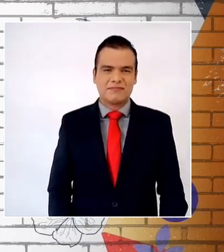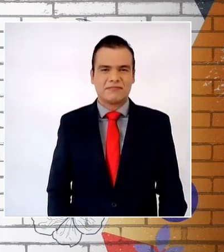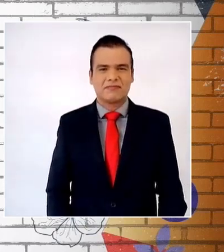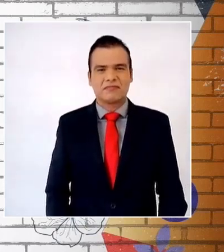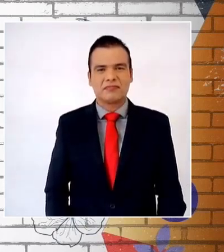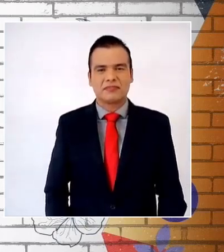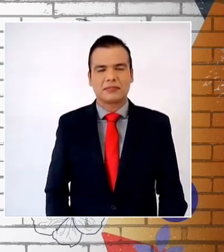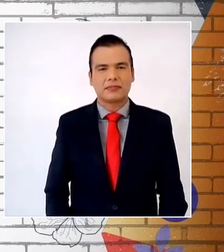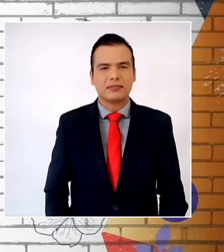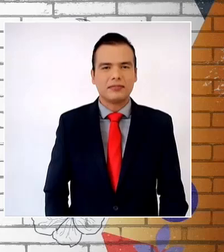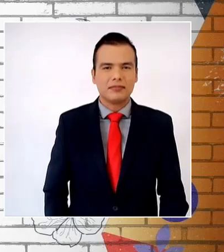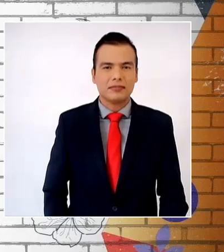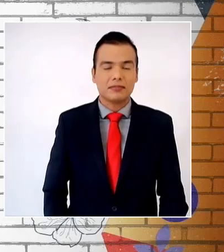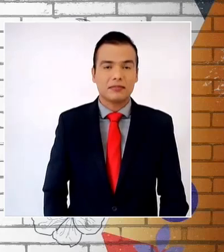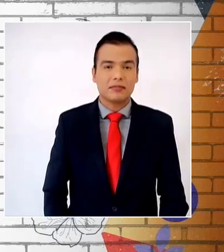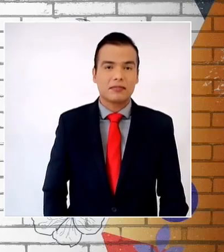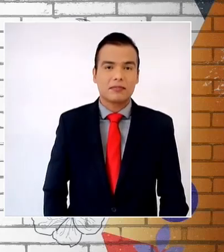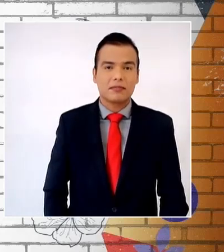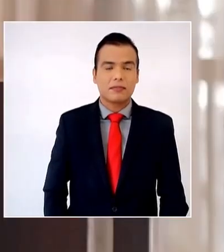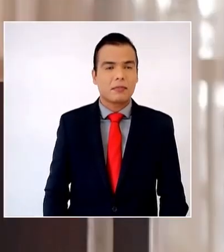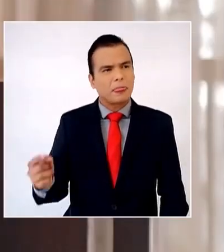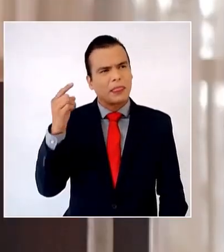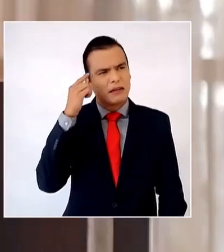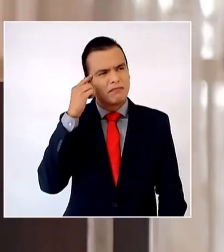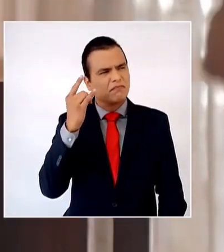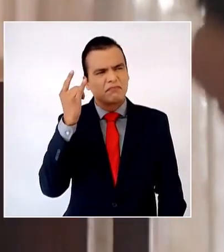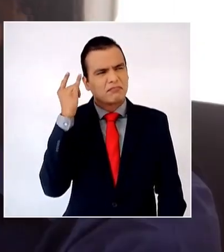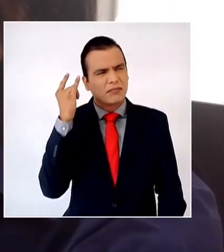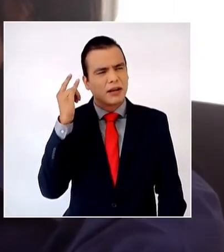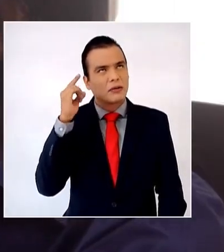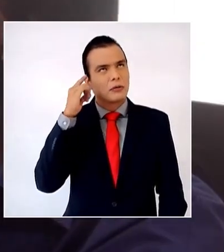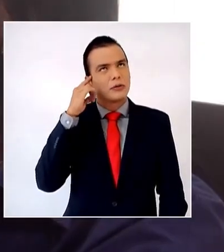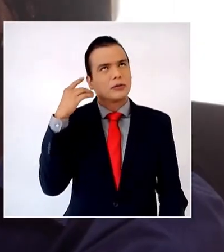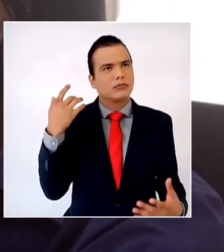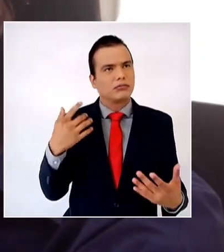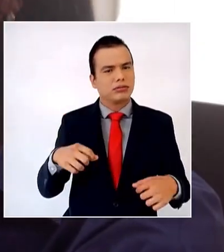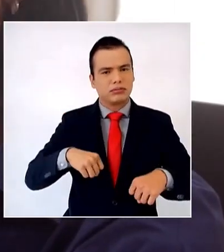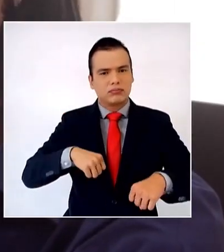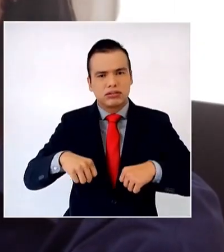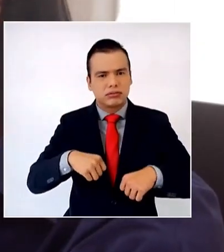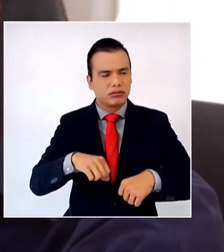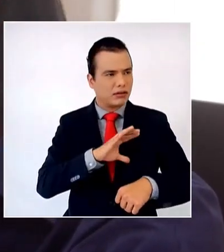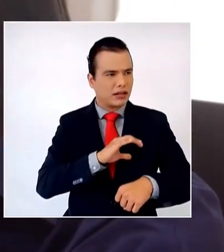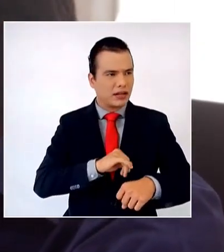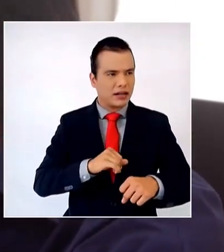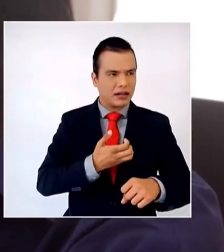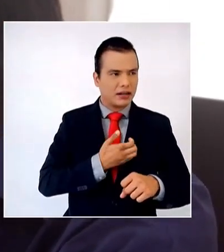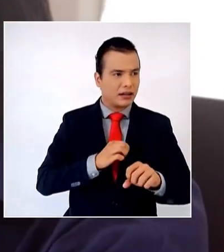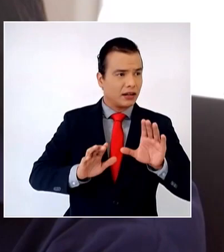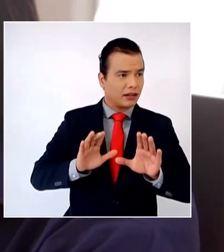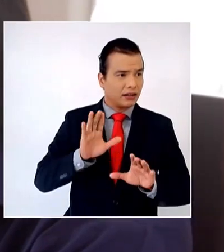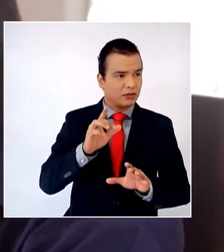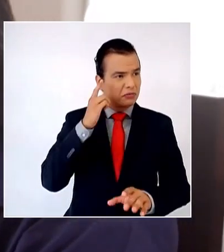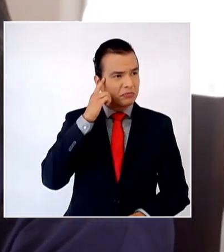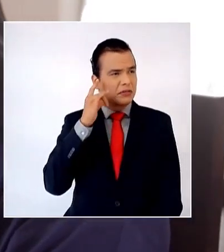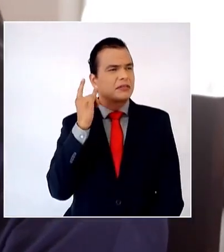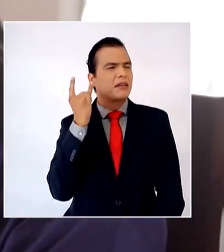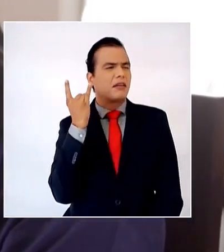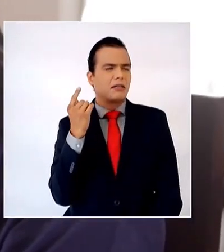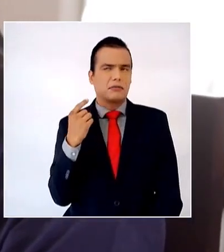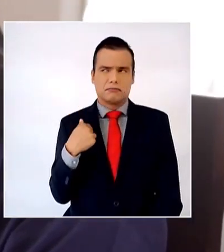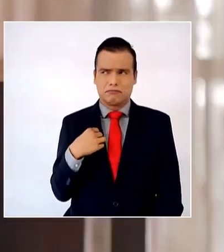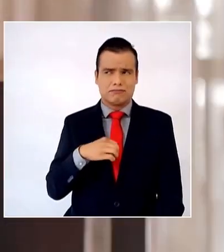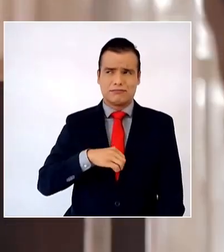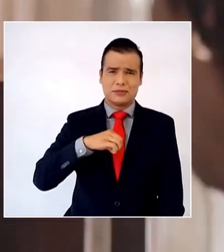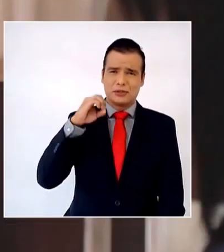¿Algún día te imaginaste estar en este proceso que estás aquí en la ciudad de Cali? No, pues jamás. Usted sabe que yo era